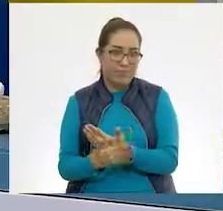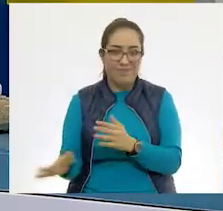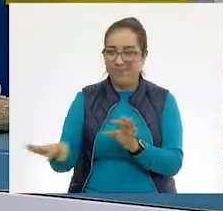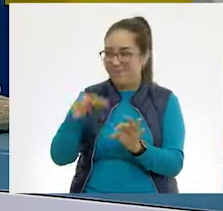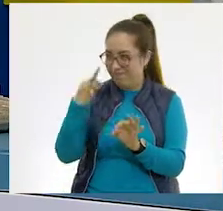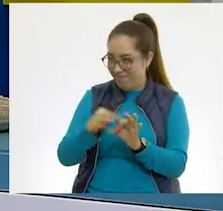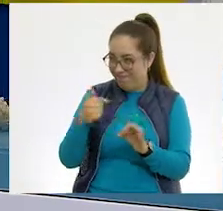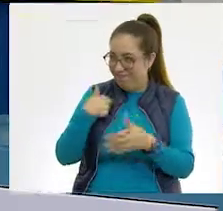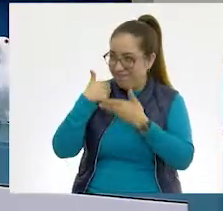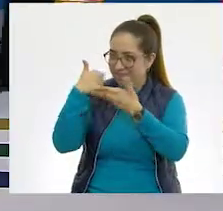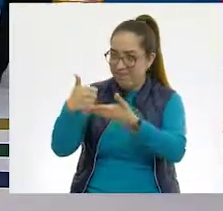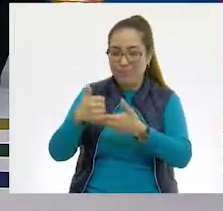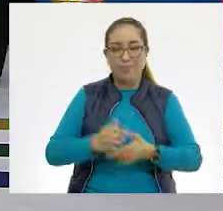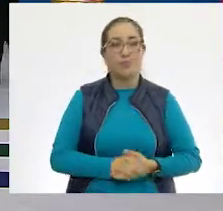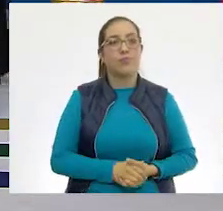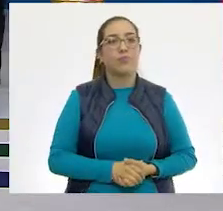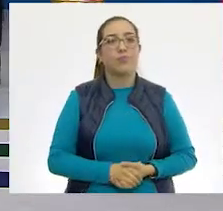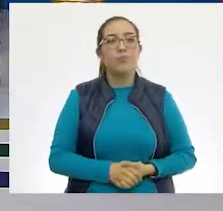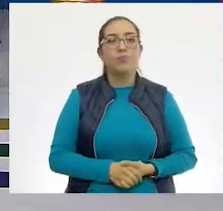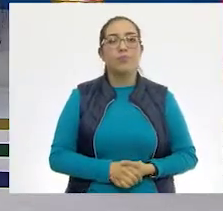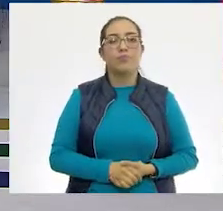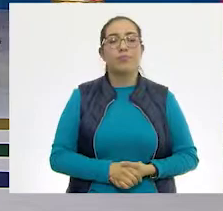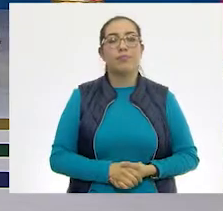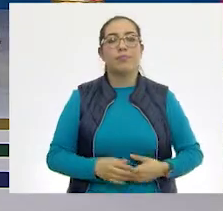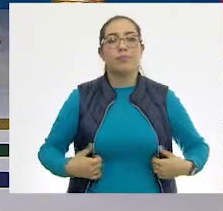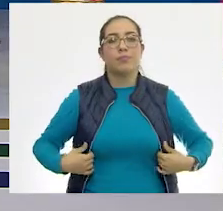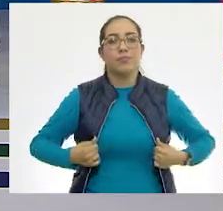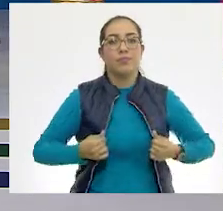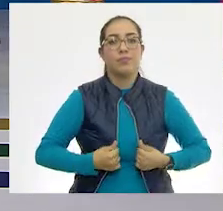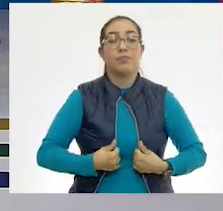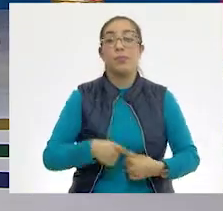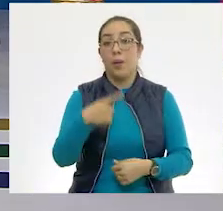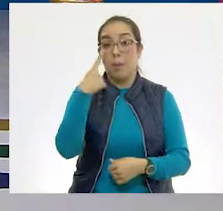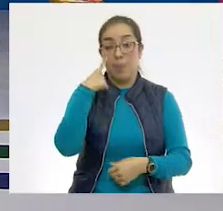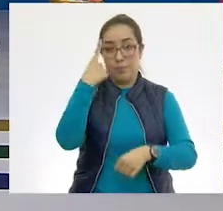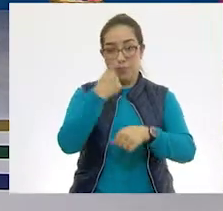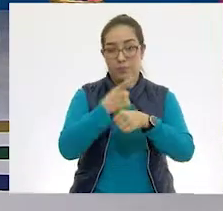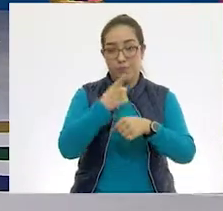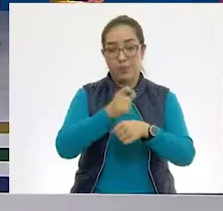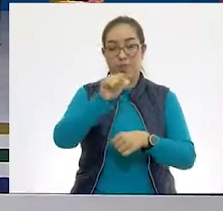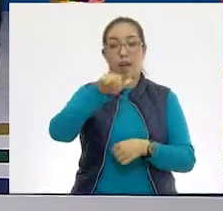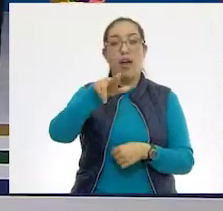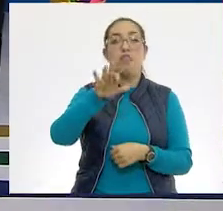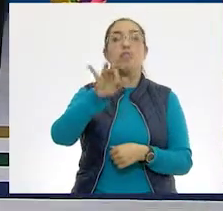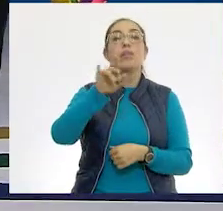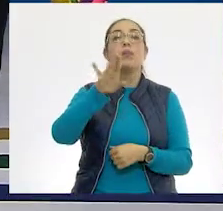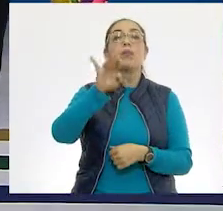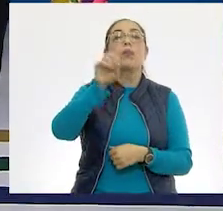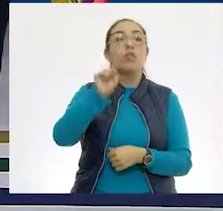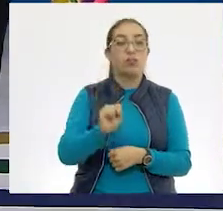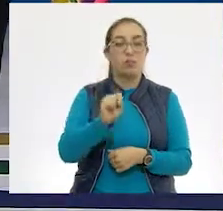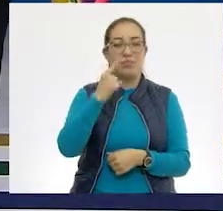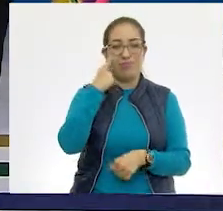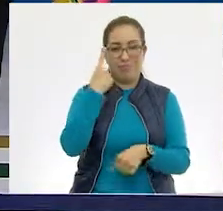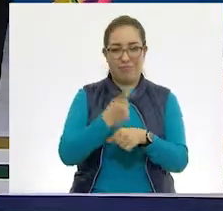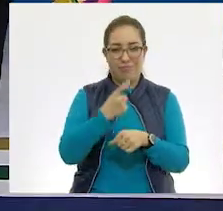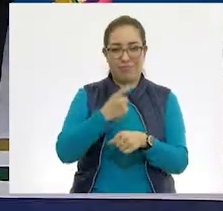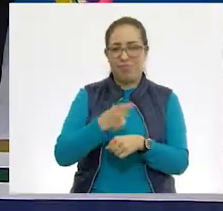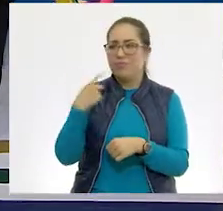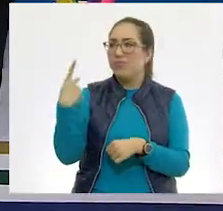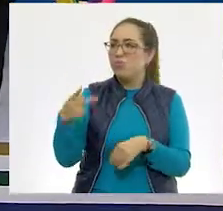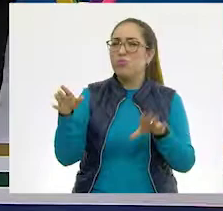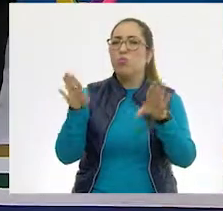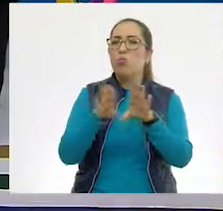ayudo, por supuesto. Mira, vamos con los anfibios, ¿sale? Perfecto. Su